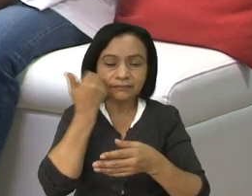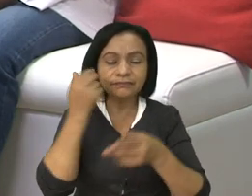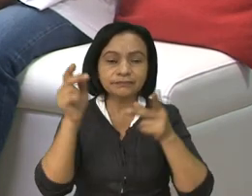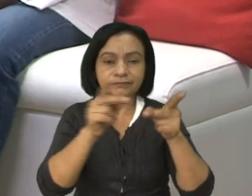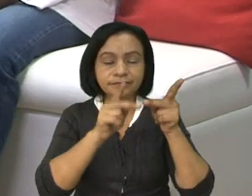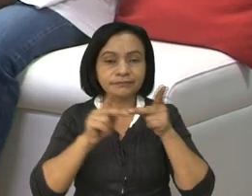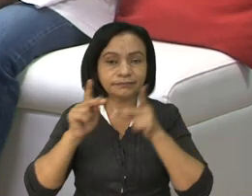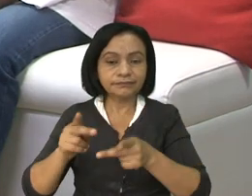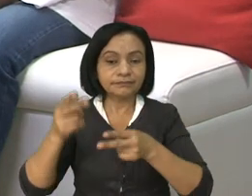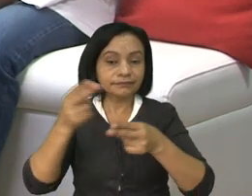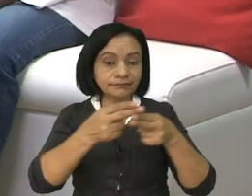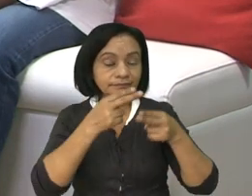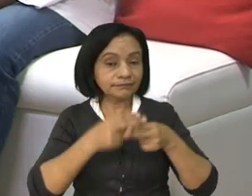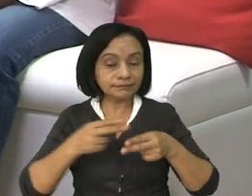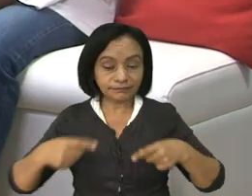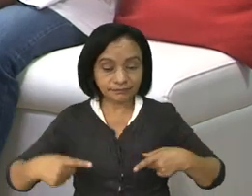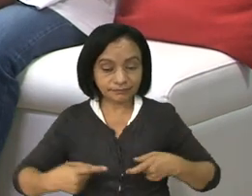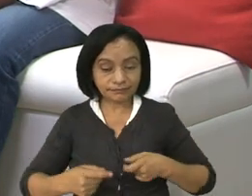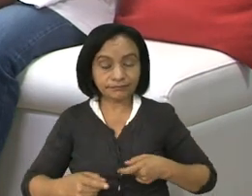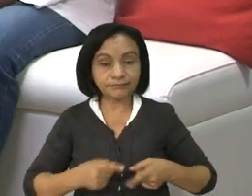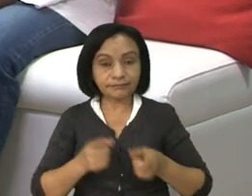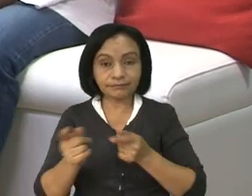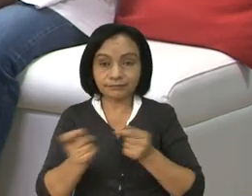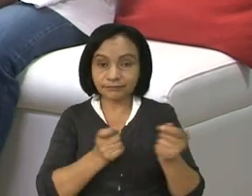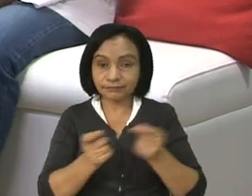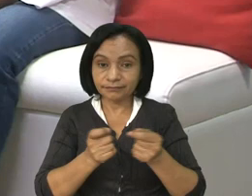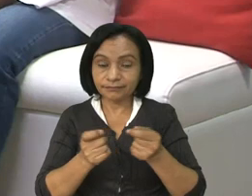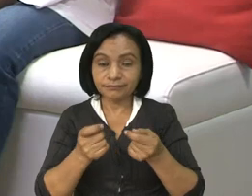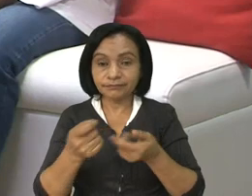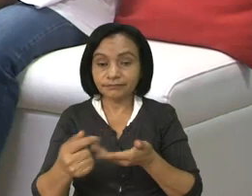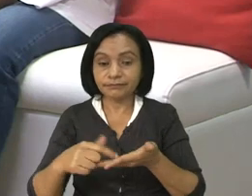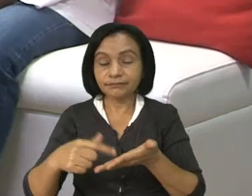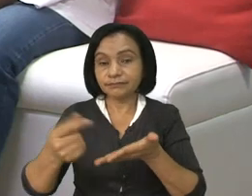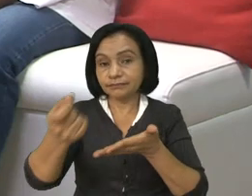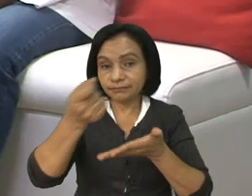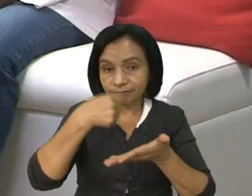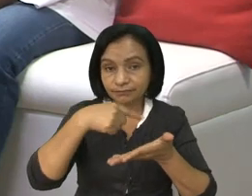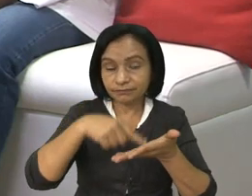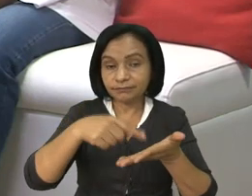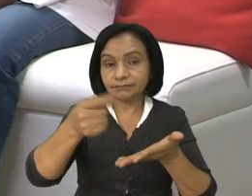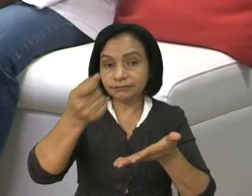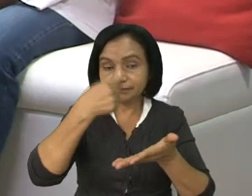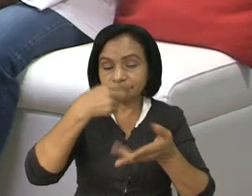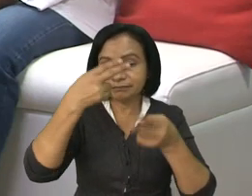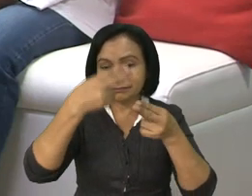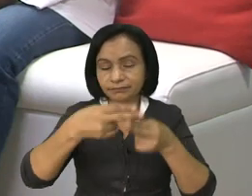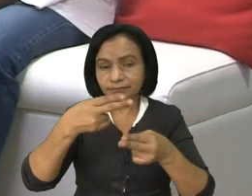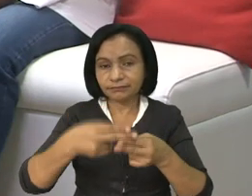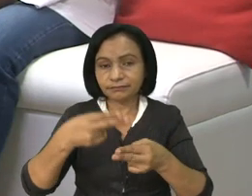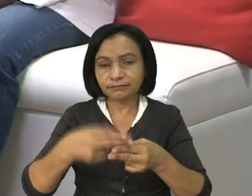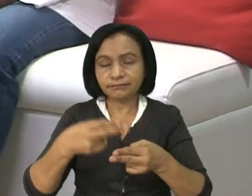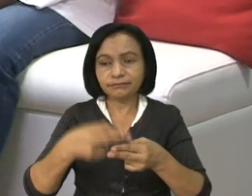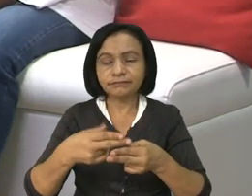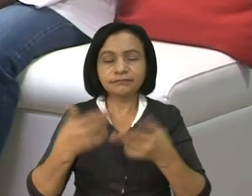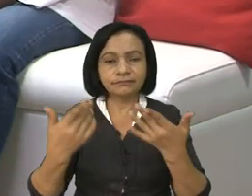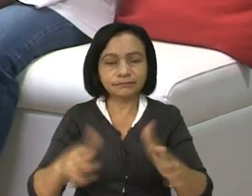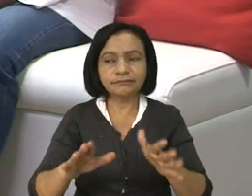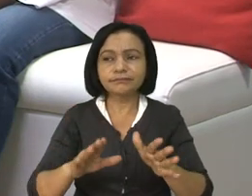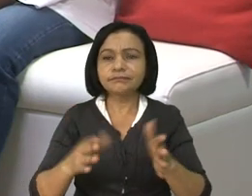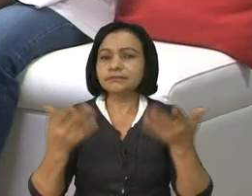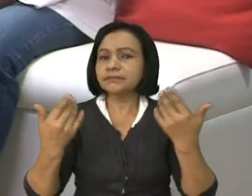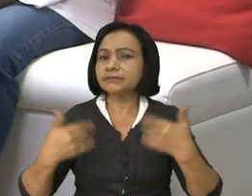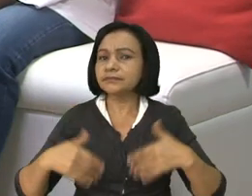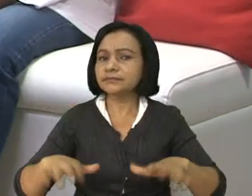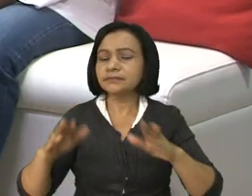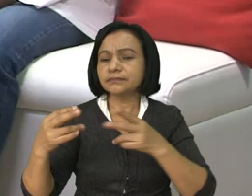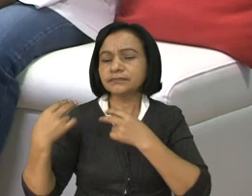le adopta el nombre y el manejo pues ya está estipulado ya en la normativa. ¿Es normal sí